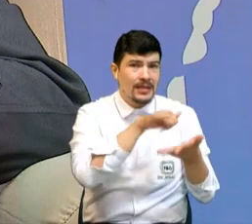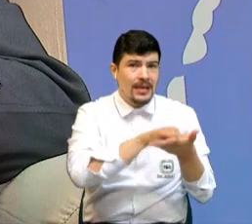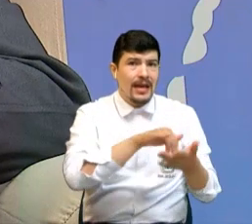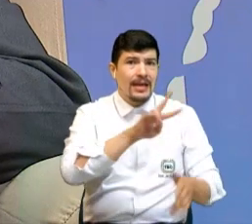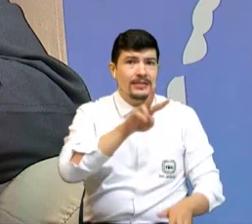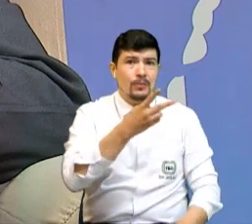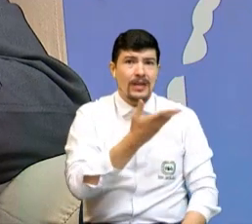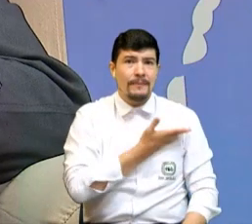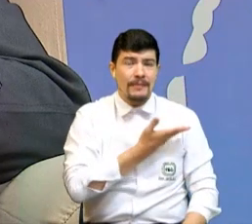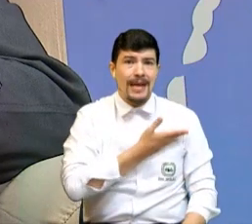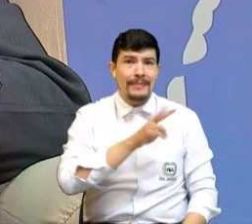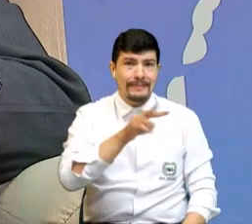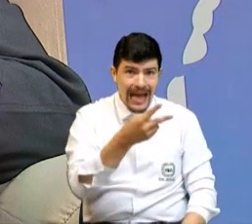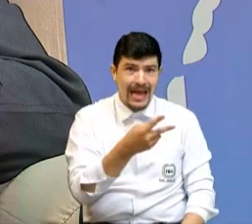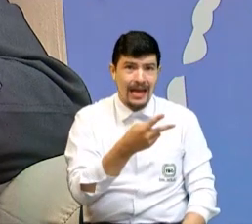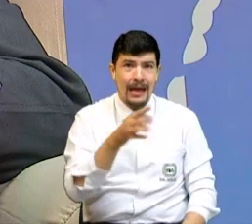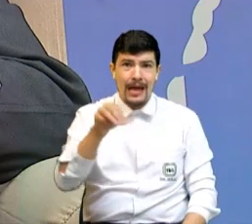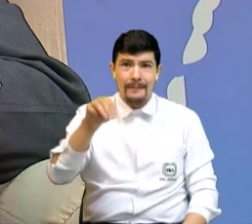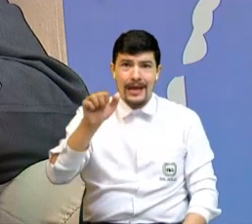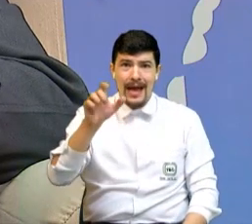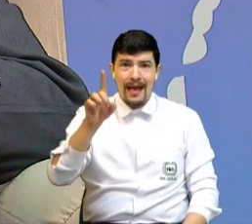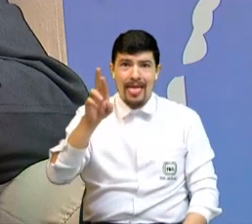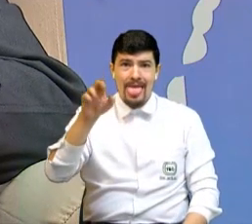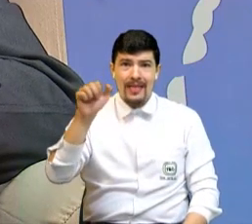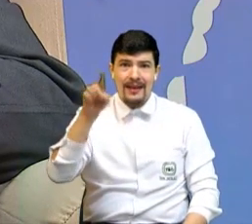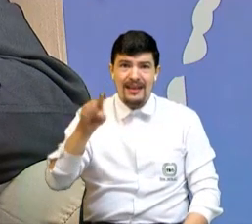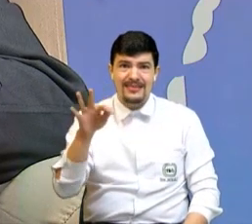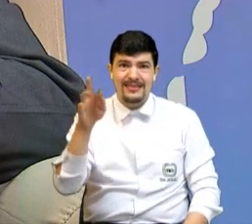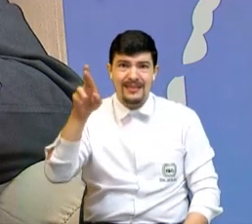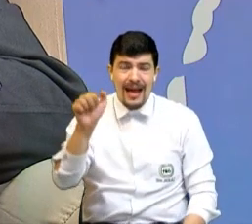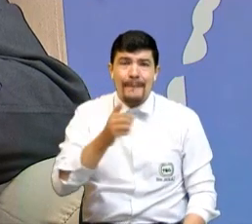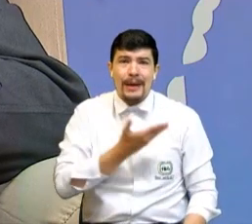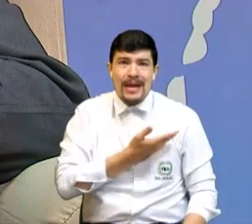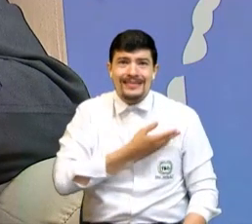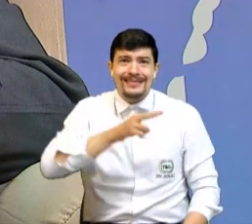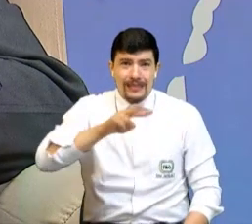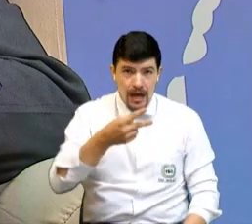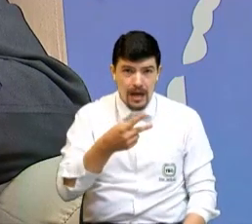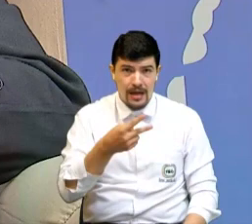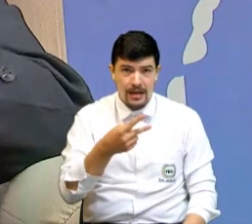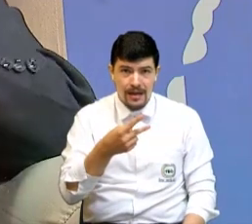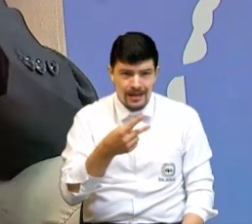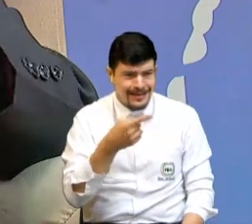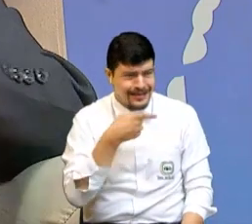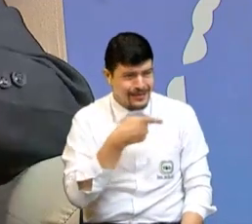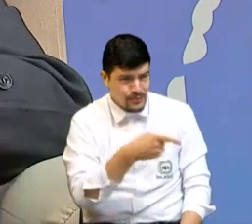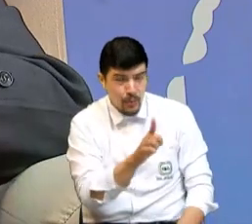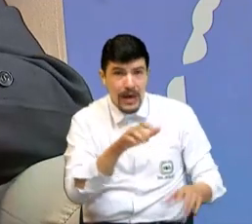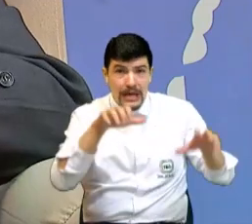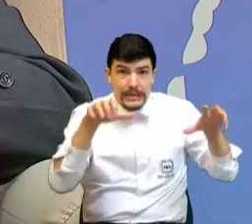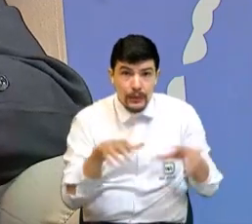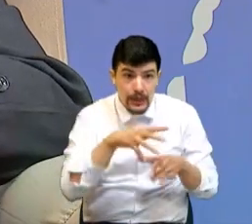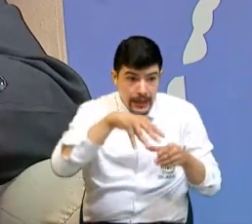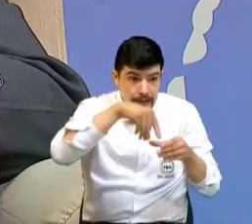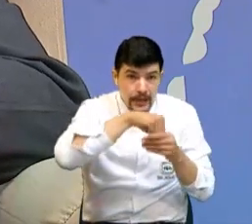madrastra. Sí, indudablemente que esos hechos están contemplados